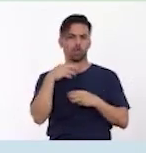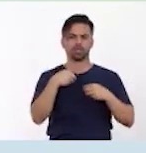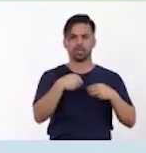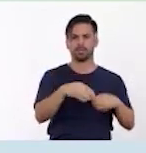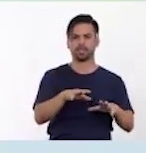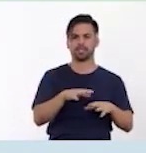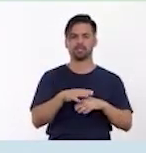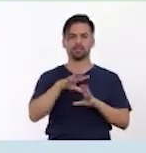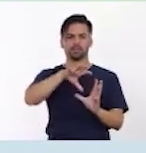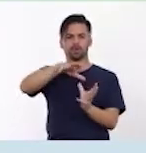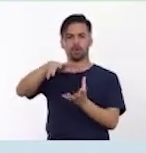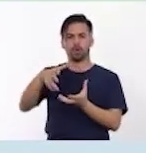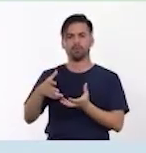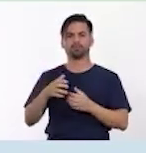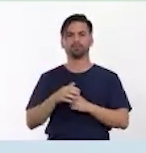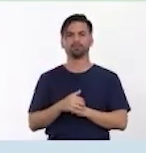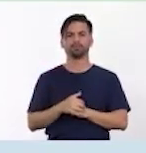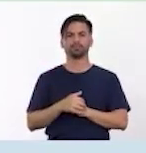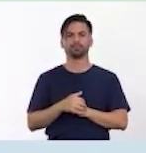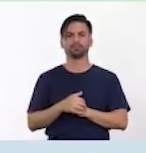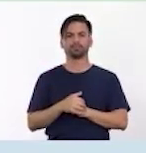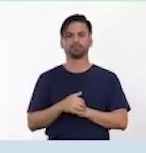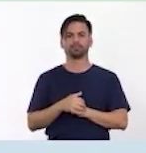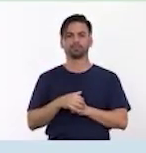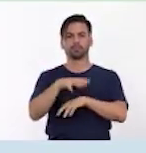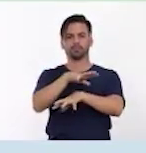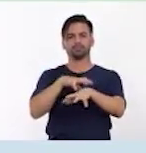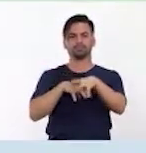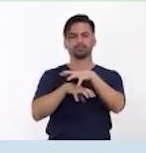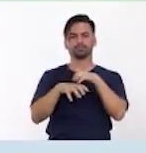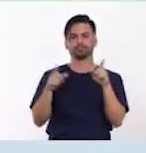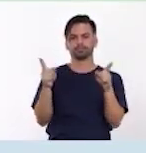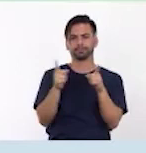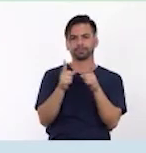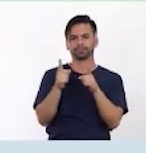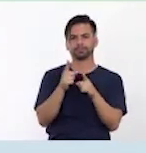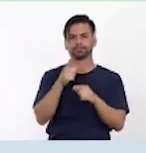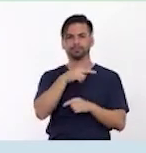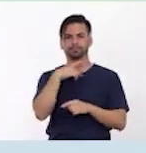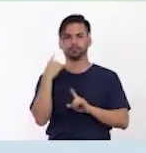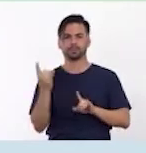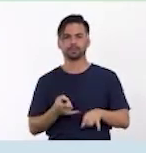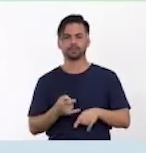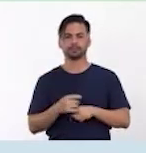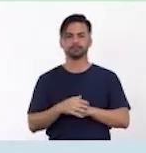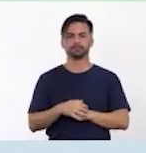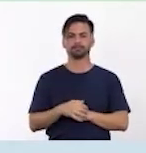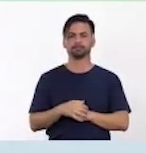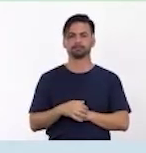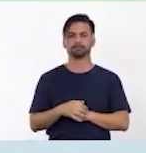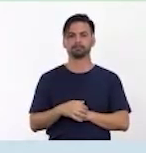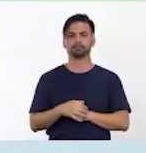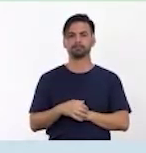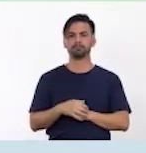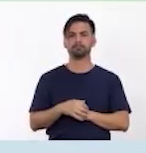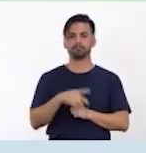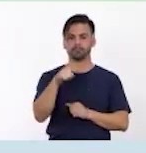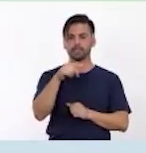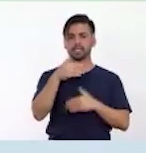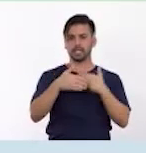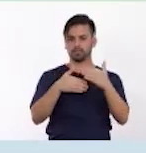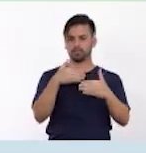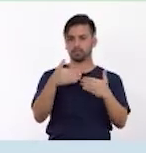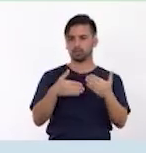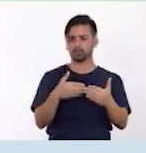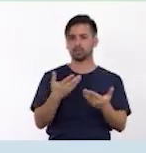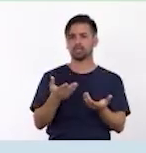de disminución y desaparición de las especies. En el proceso dañino de erosión y desertificación iniciamos nuestra clase por ahí, por